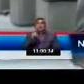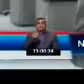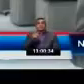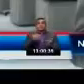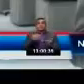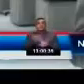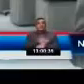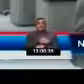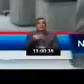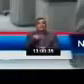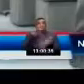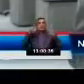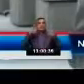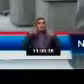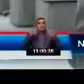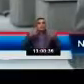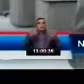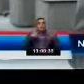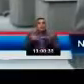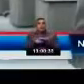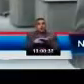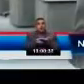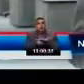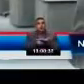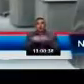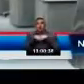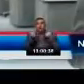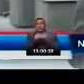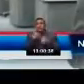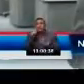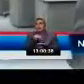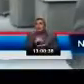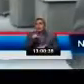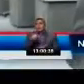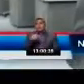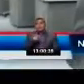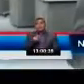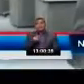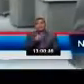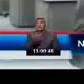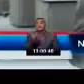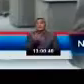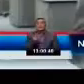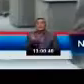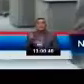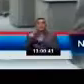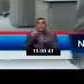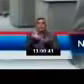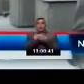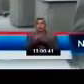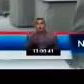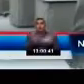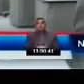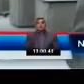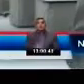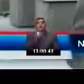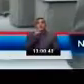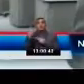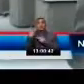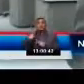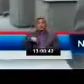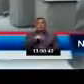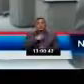que existían en torno a las reuniones de carácter social, por ejemplo, que tendrán que ser ya responsabilidad de todos. Ya la responsabilidad la